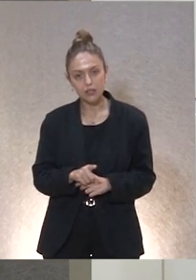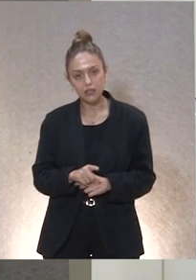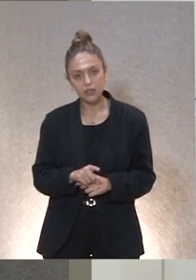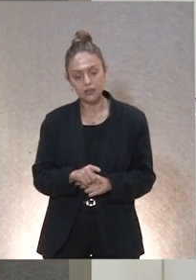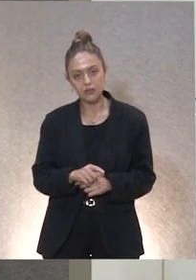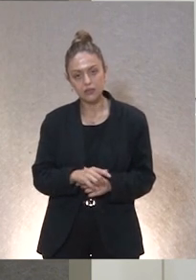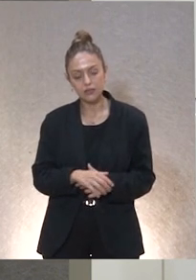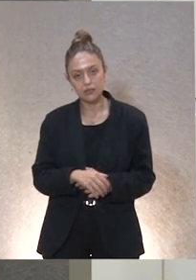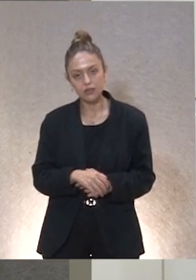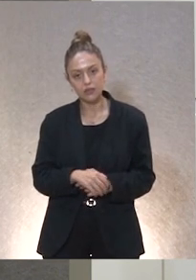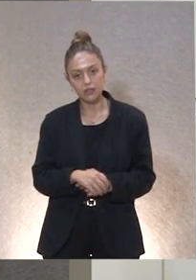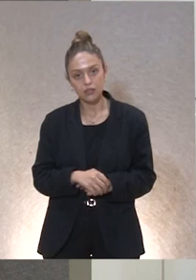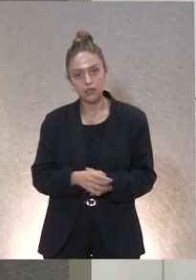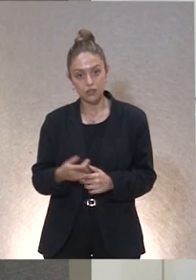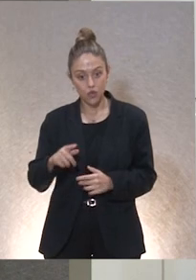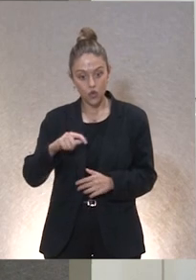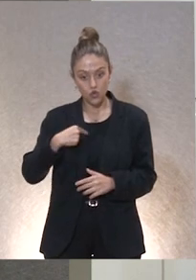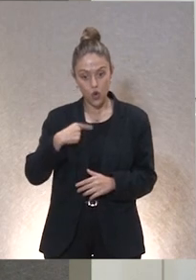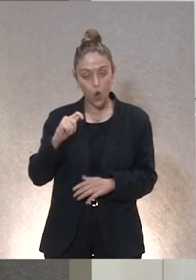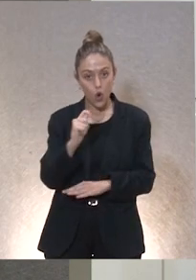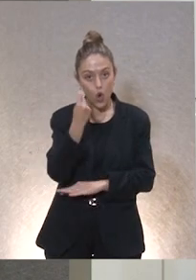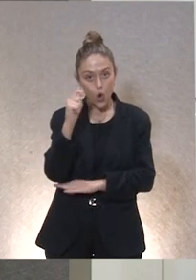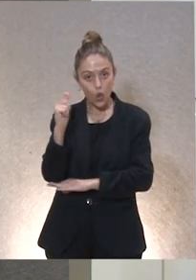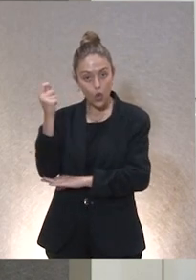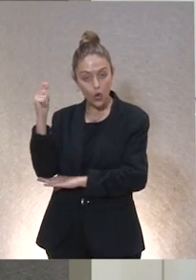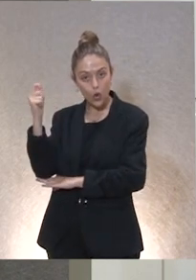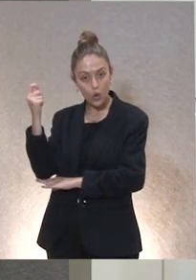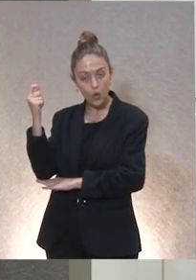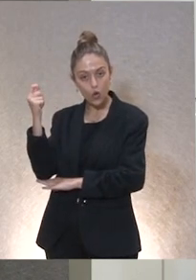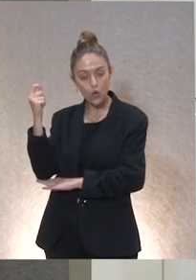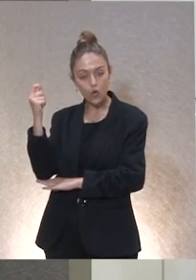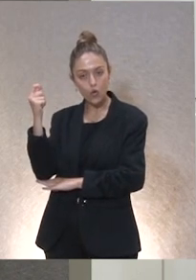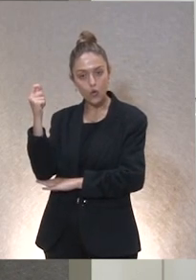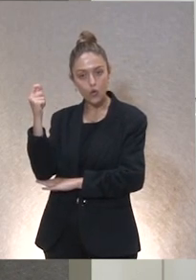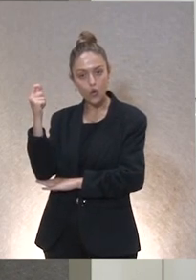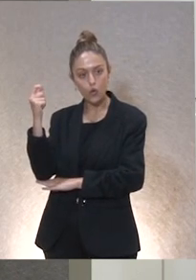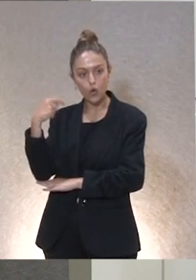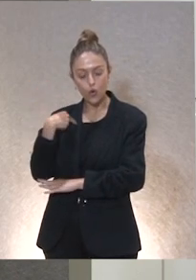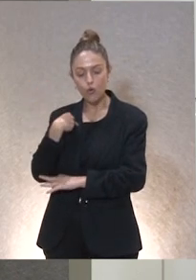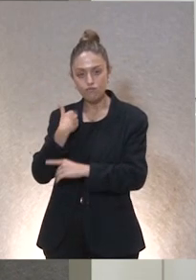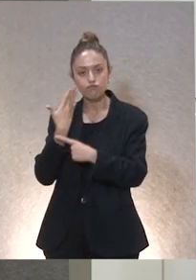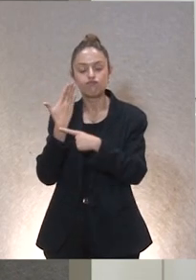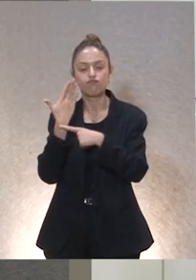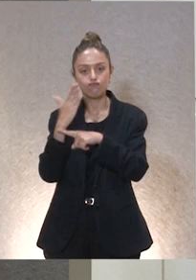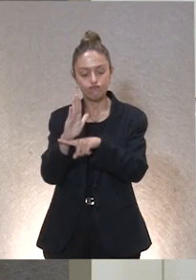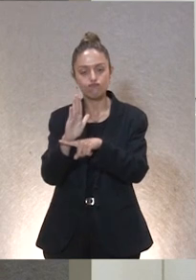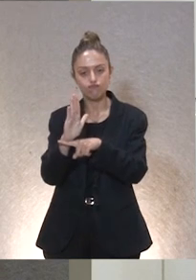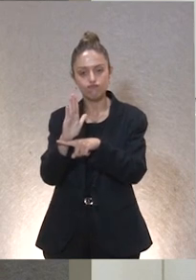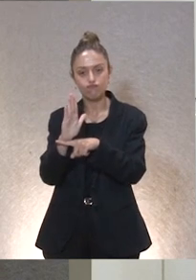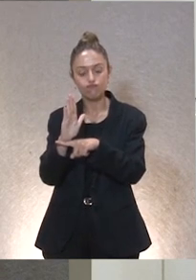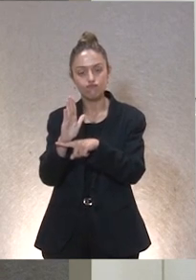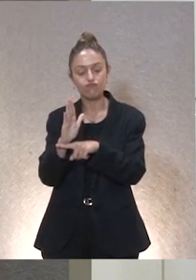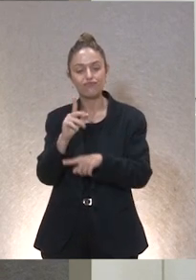eh con estos logros a a también eh demostrar que que la